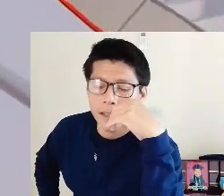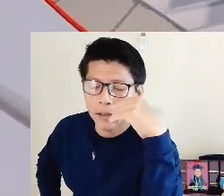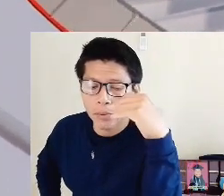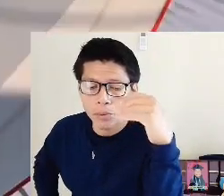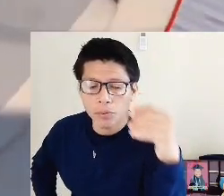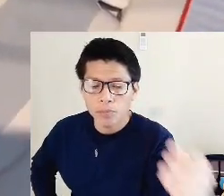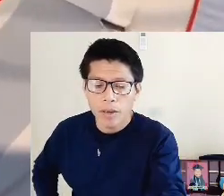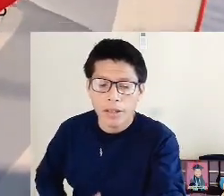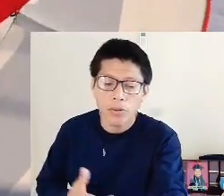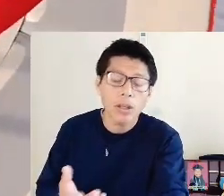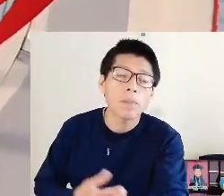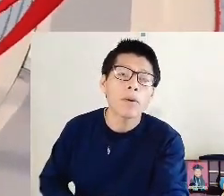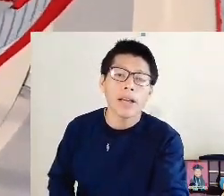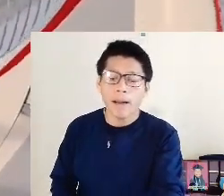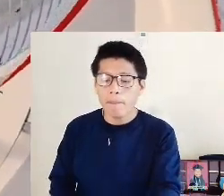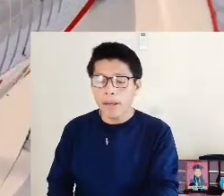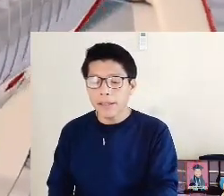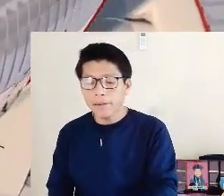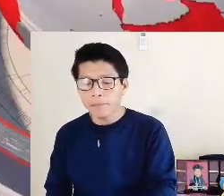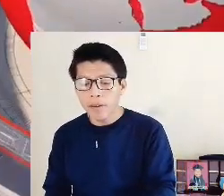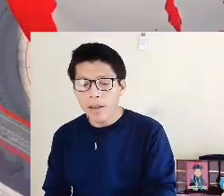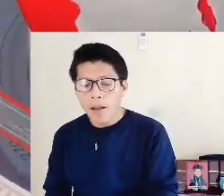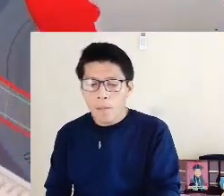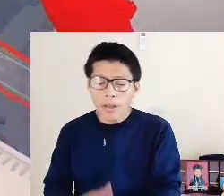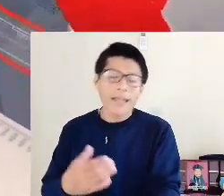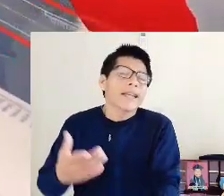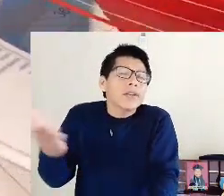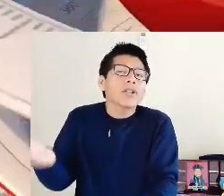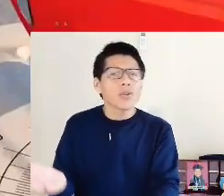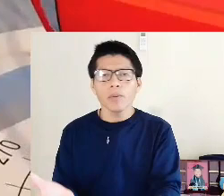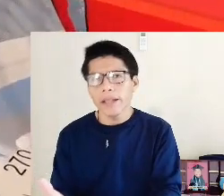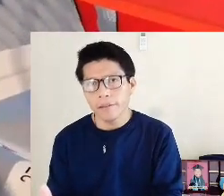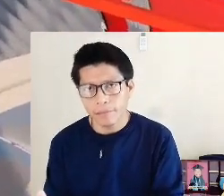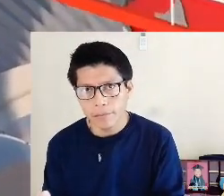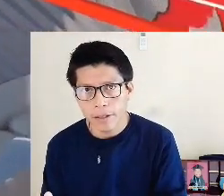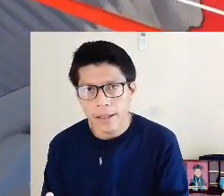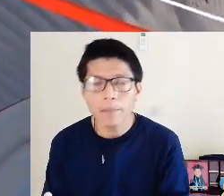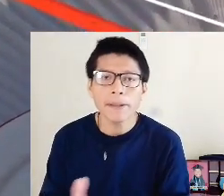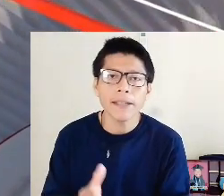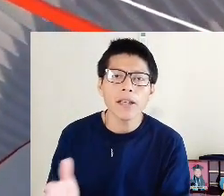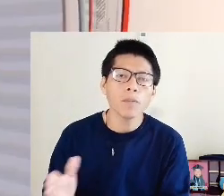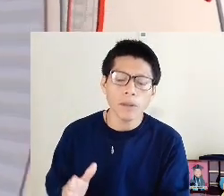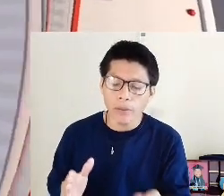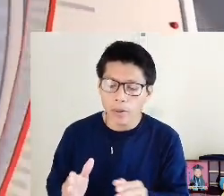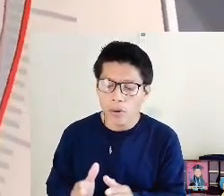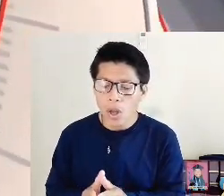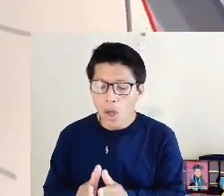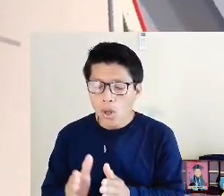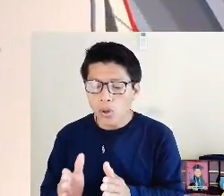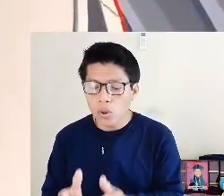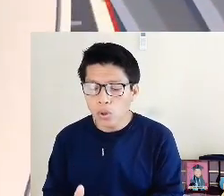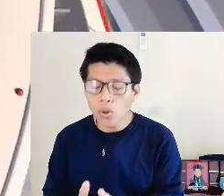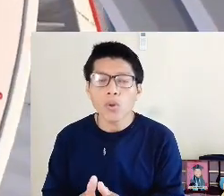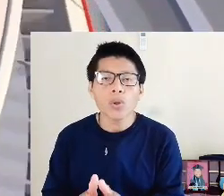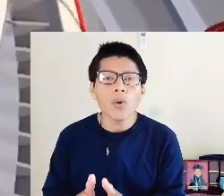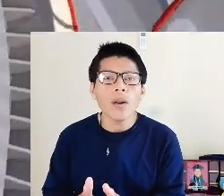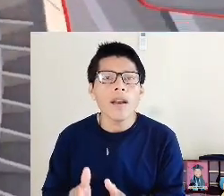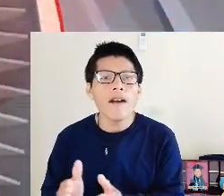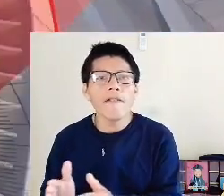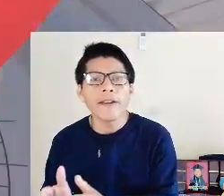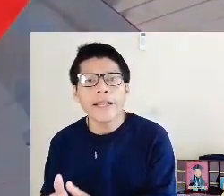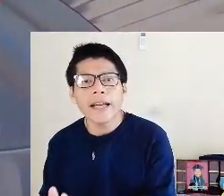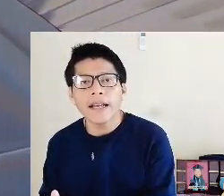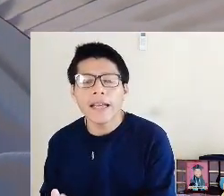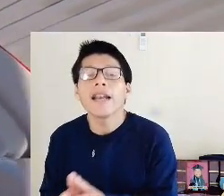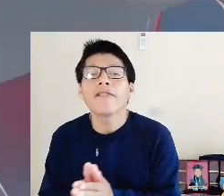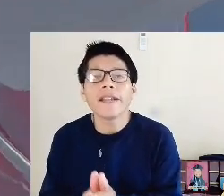parte de su de su equipo de campaña porque que no se nos olvide el presidente López Obrador nos contó